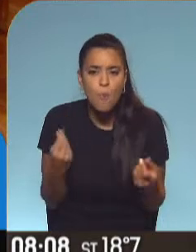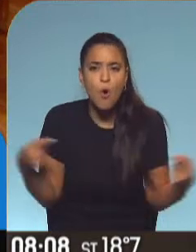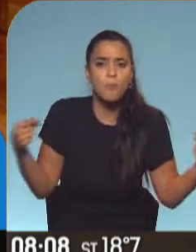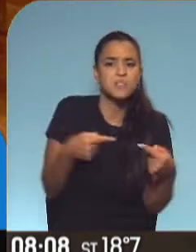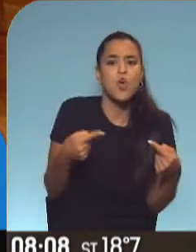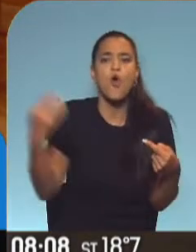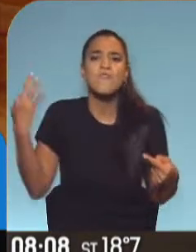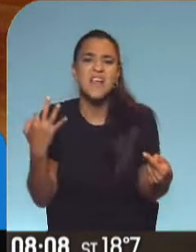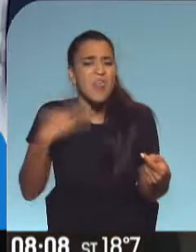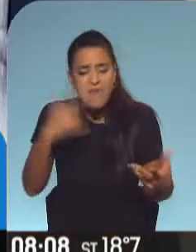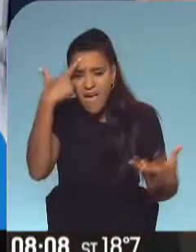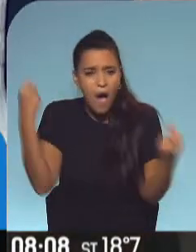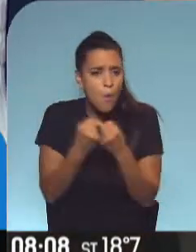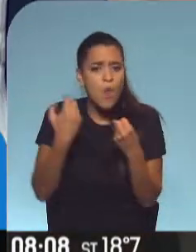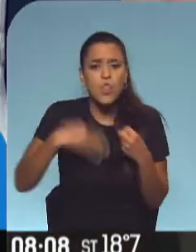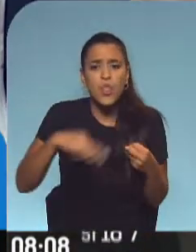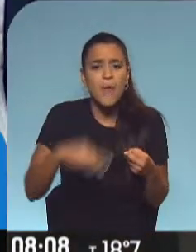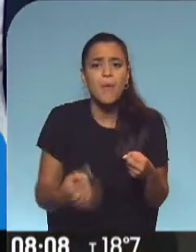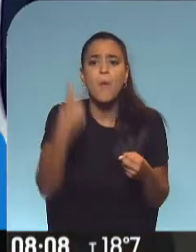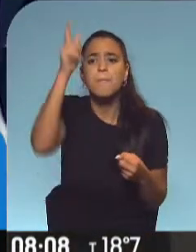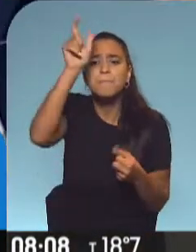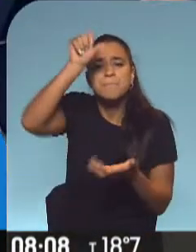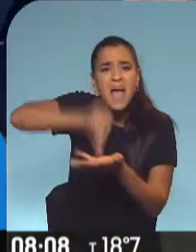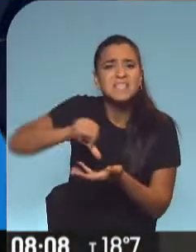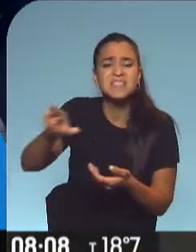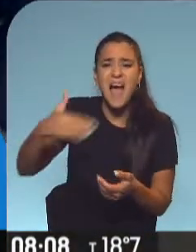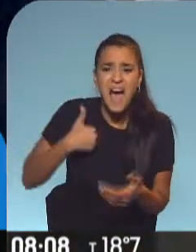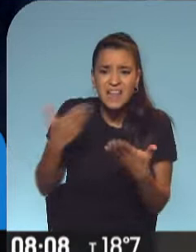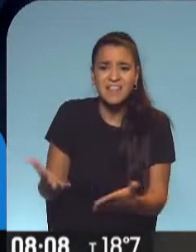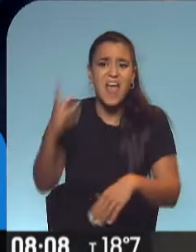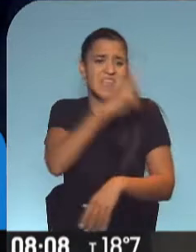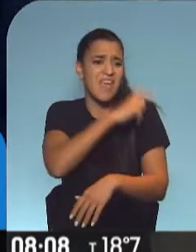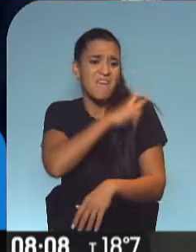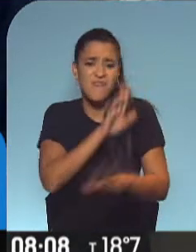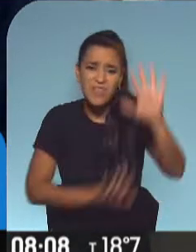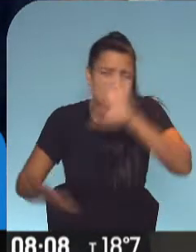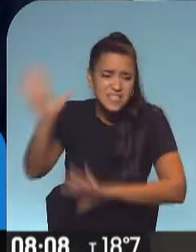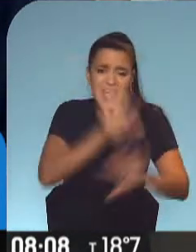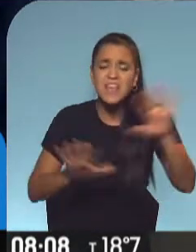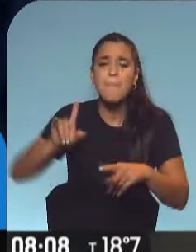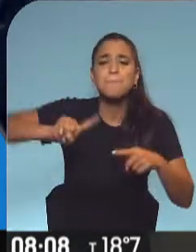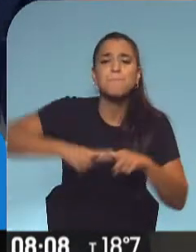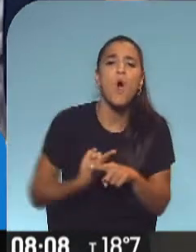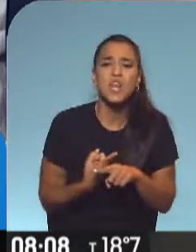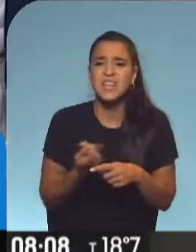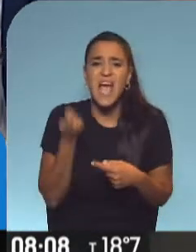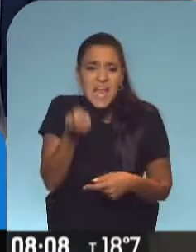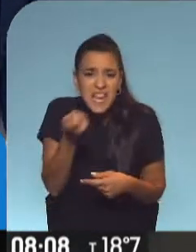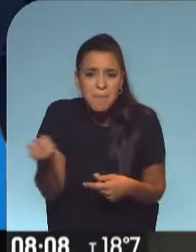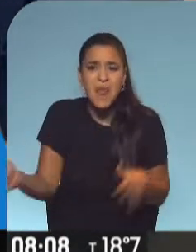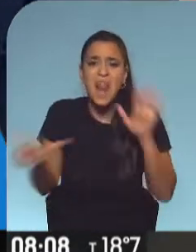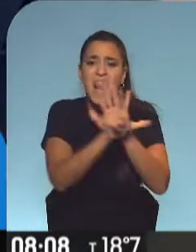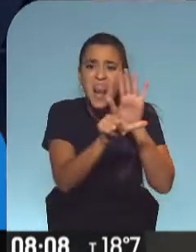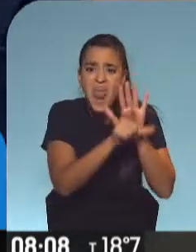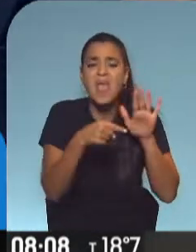el oficialismo se tienen que poner de acuerdo. No es posible que un país como Argentina no tenga un jefe que diseñe la política criminal y que ponga en marcha la ley del